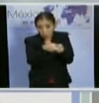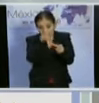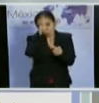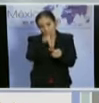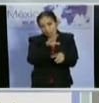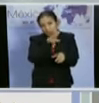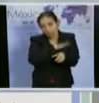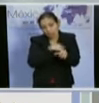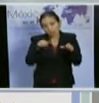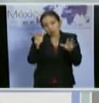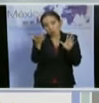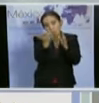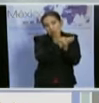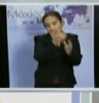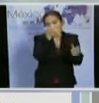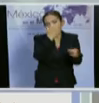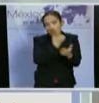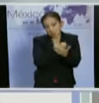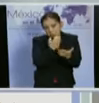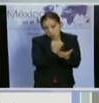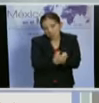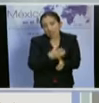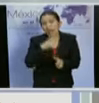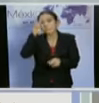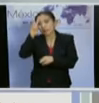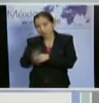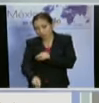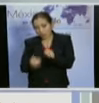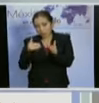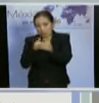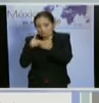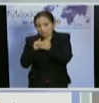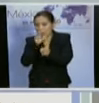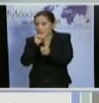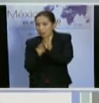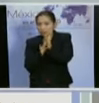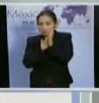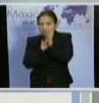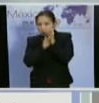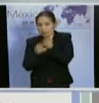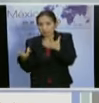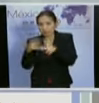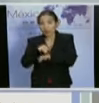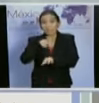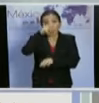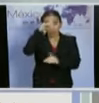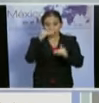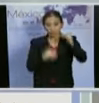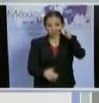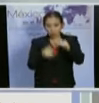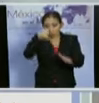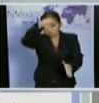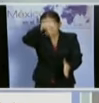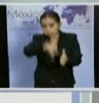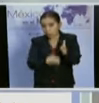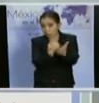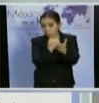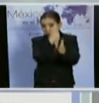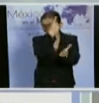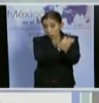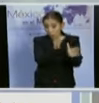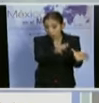que tiene una faceta económica, es verdad que inhibe el crecimiento inclusivo, pero la desigualdad va más allá de lo económico.